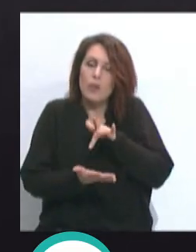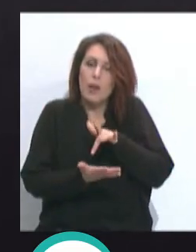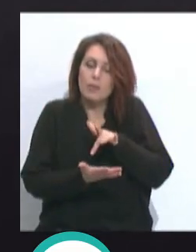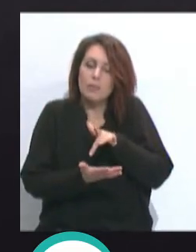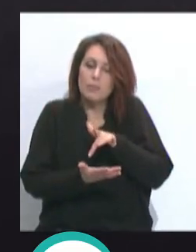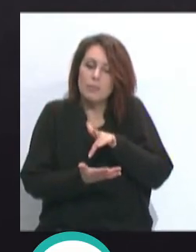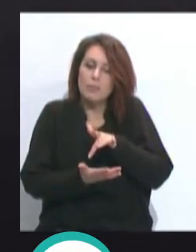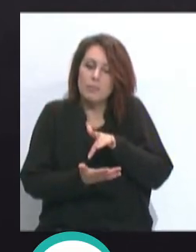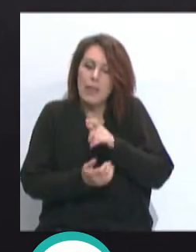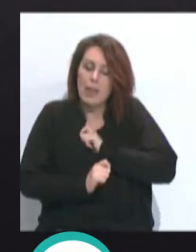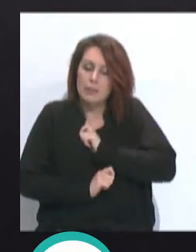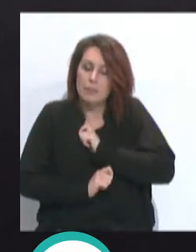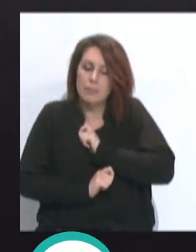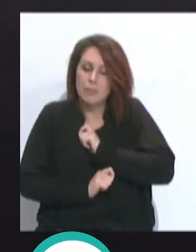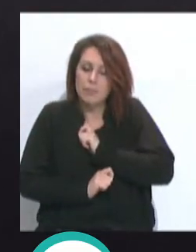cuando te entregan